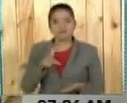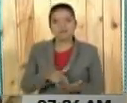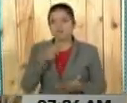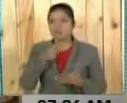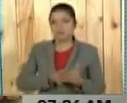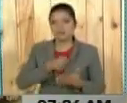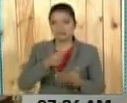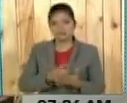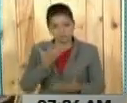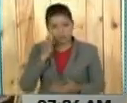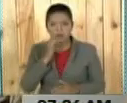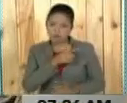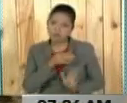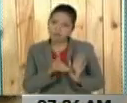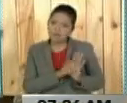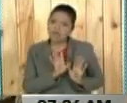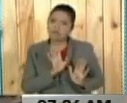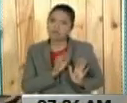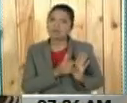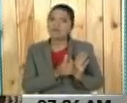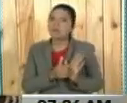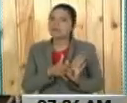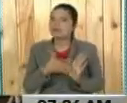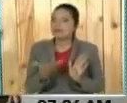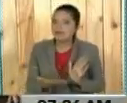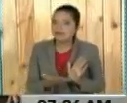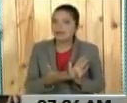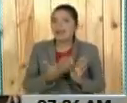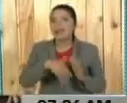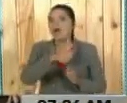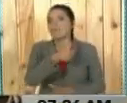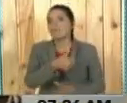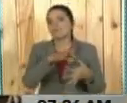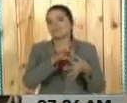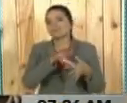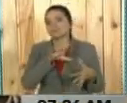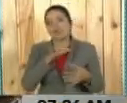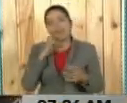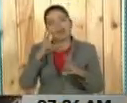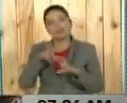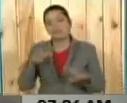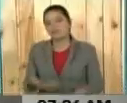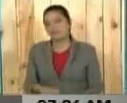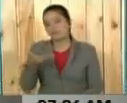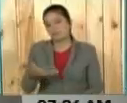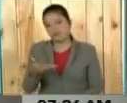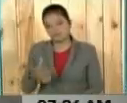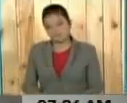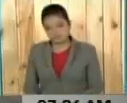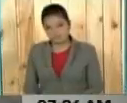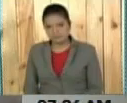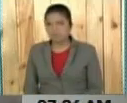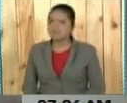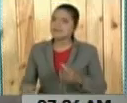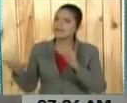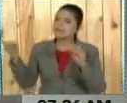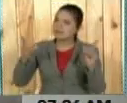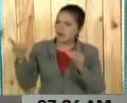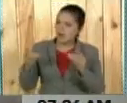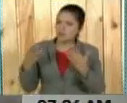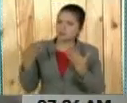que están en su derecho. Demuestran la fractura interna de la MUD. Eso es el análisis más importante. Ahora, si el diálogo es el centro